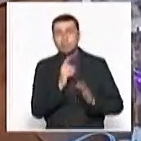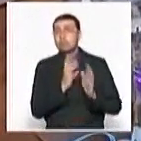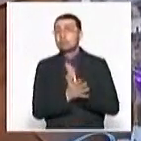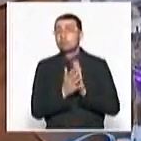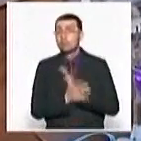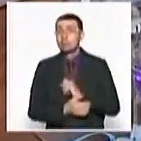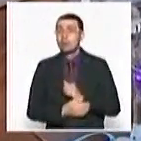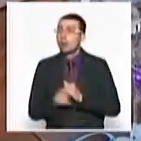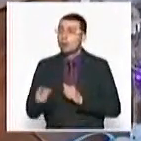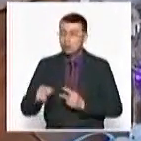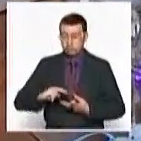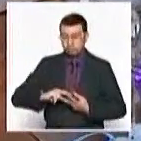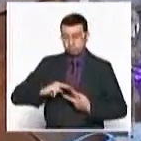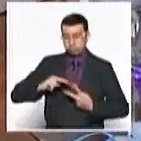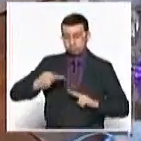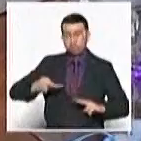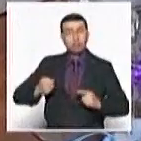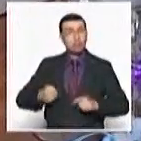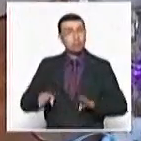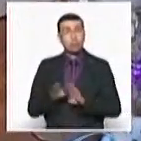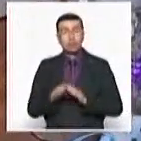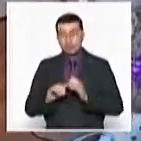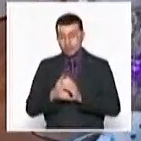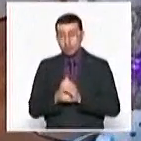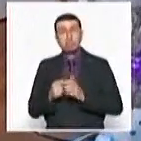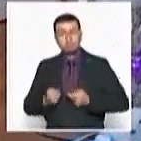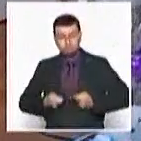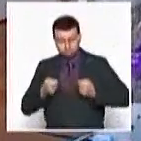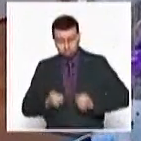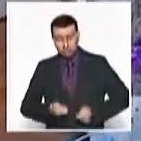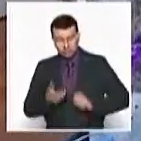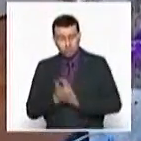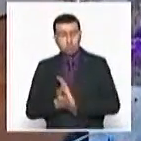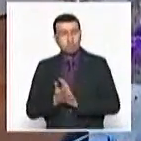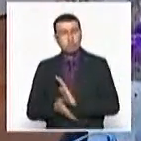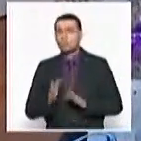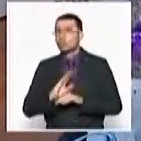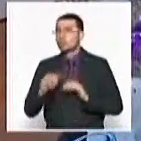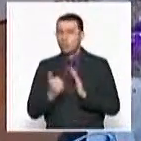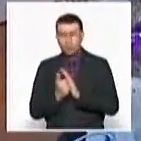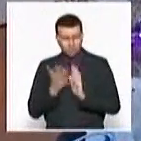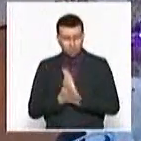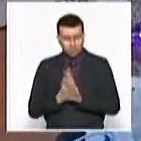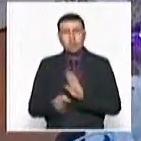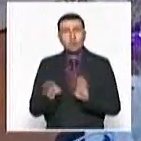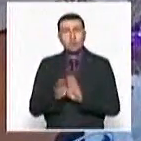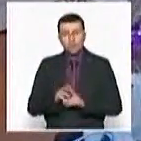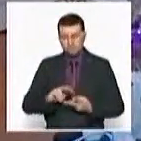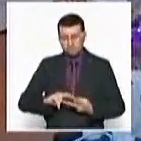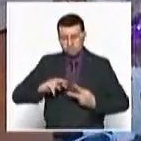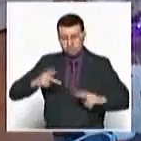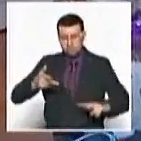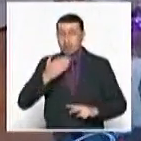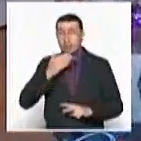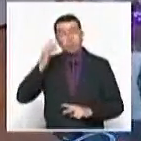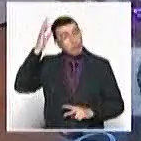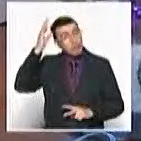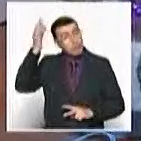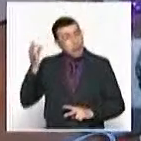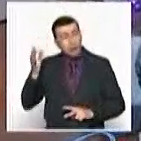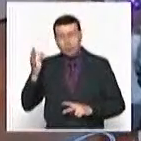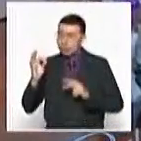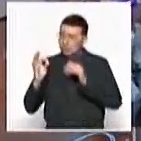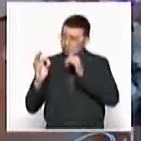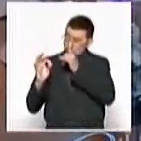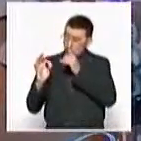es que el ADN es información, y es que las células son información, y es que todo es información. Tanto que en un cabello de uno puede